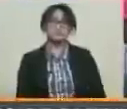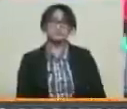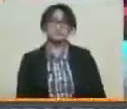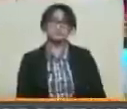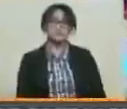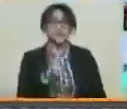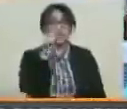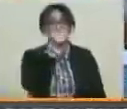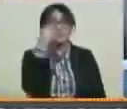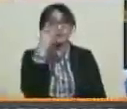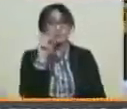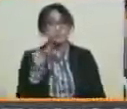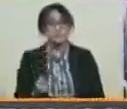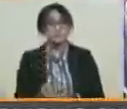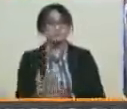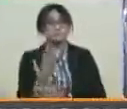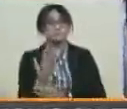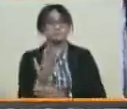el domingo 20 de mayo.